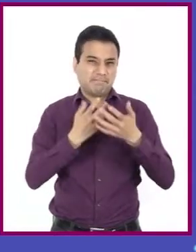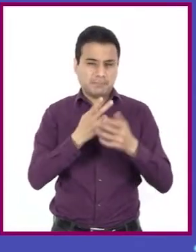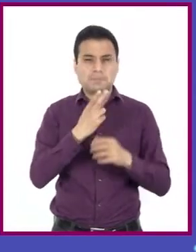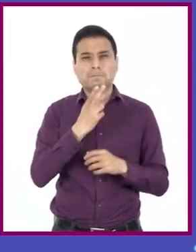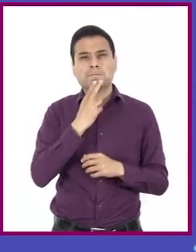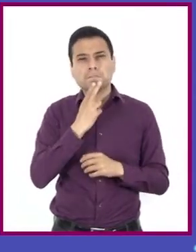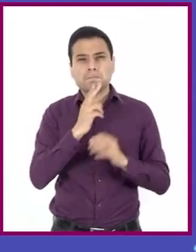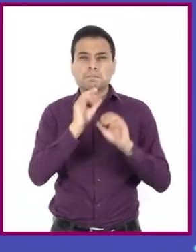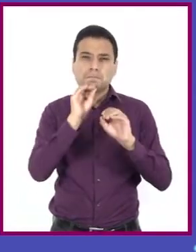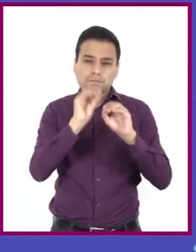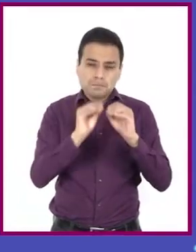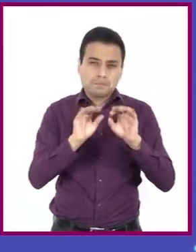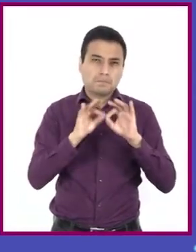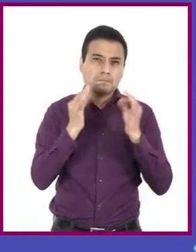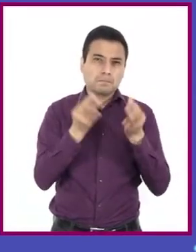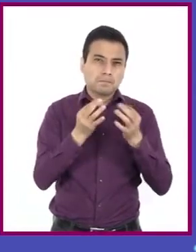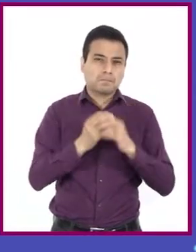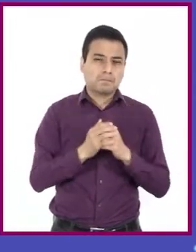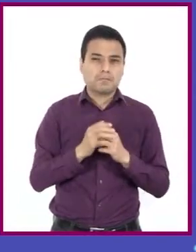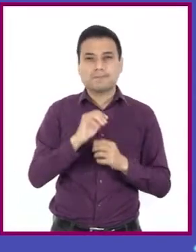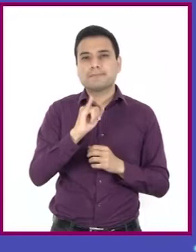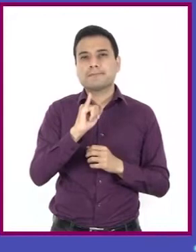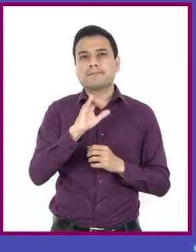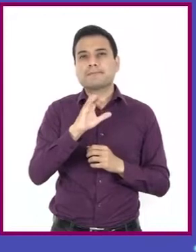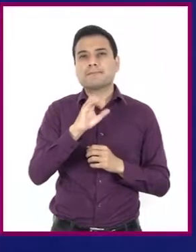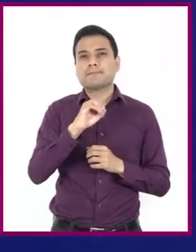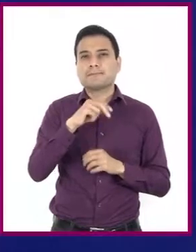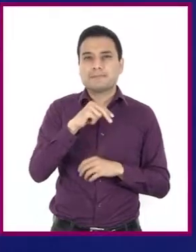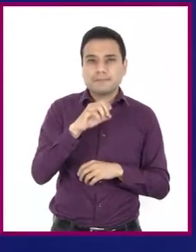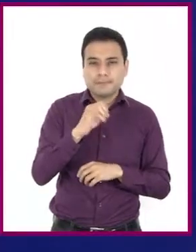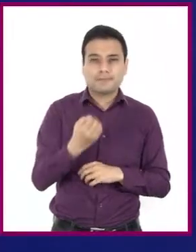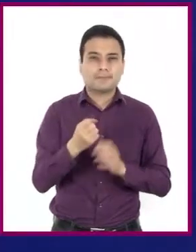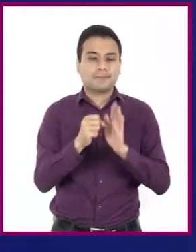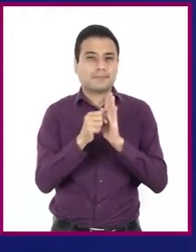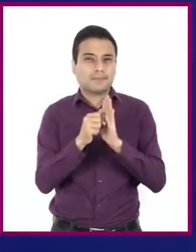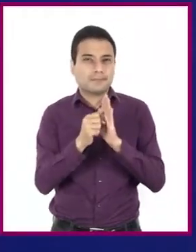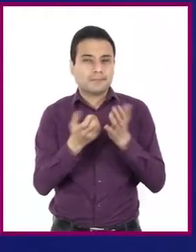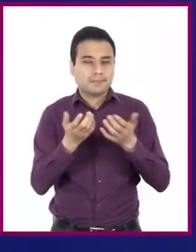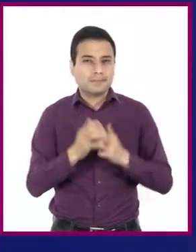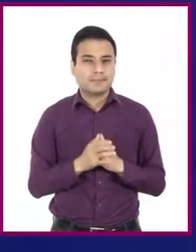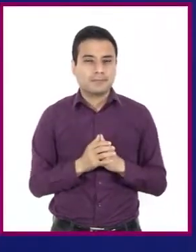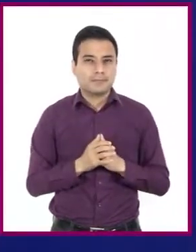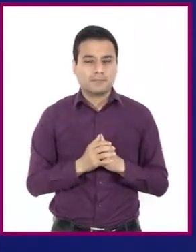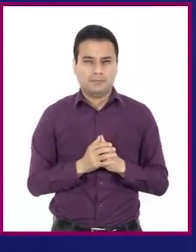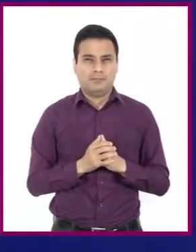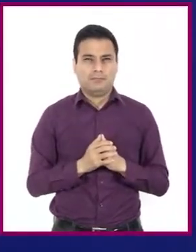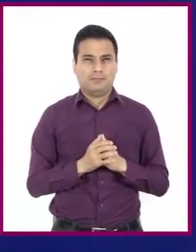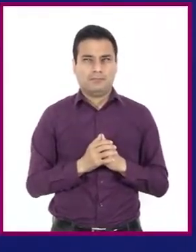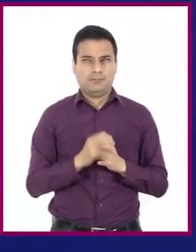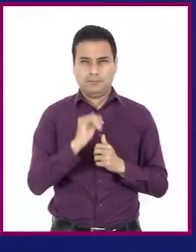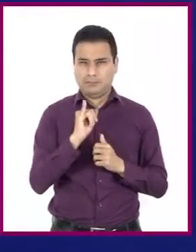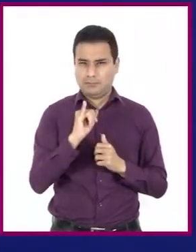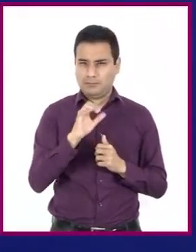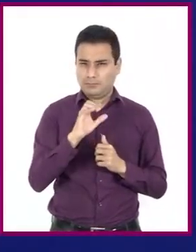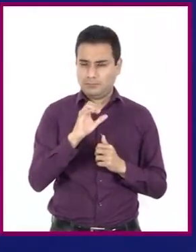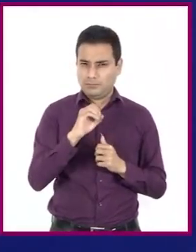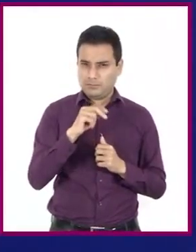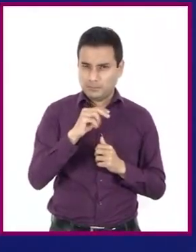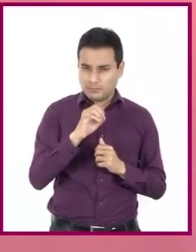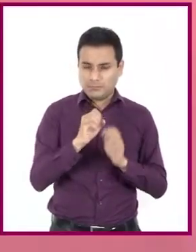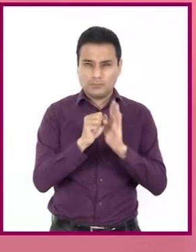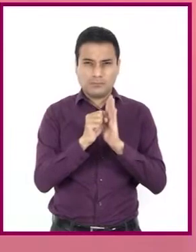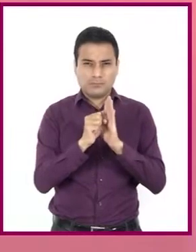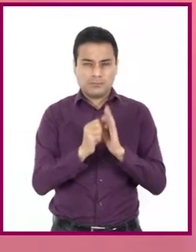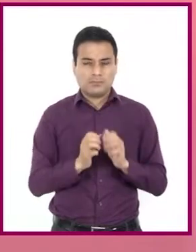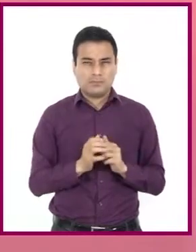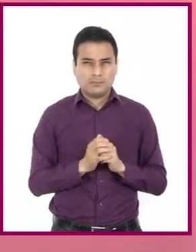recursos gráficos como el ícono y el símbolo. Quiero inferir que cuando decimos ícono y símbolo,